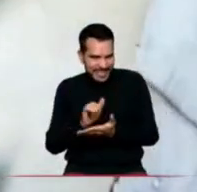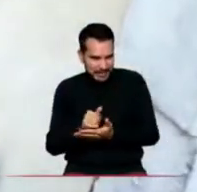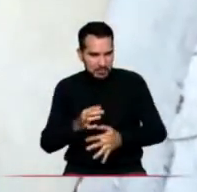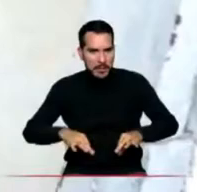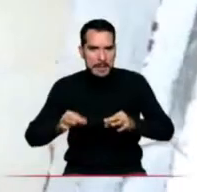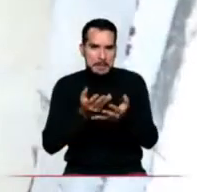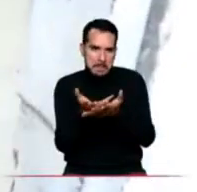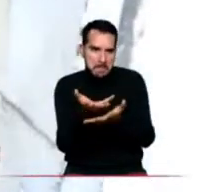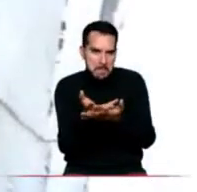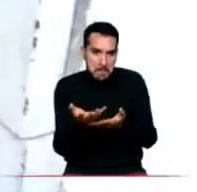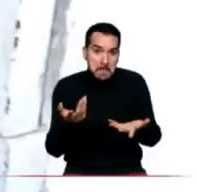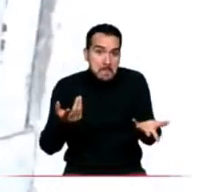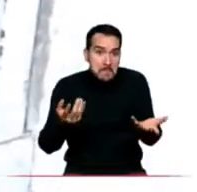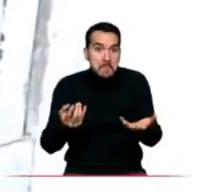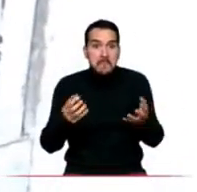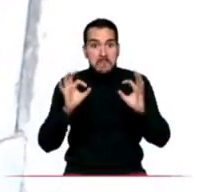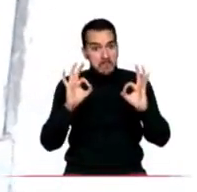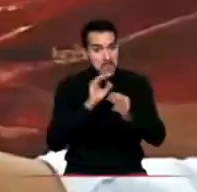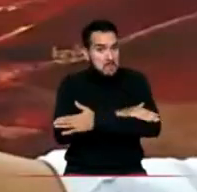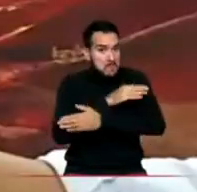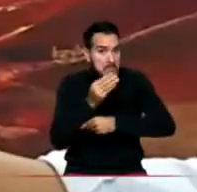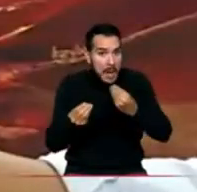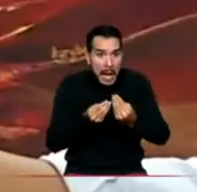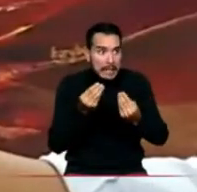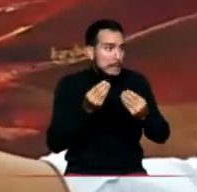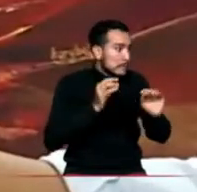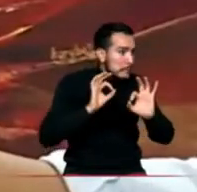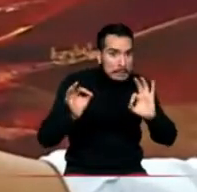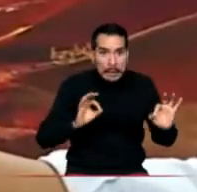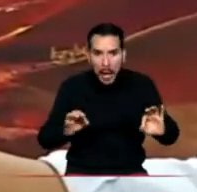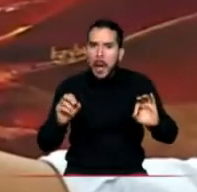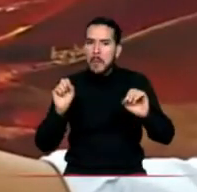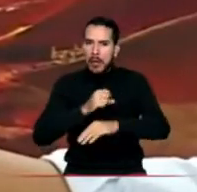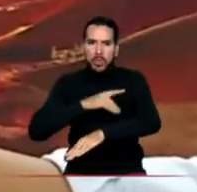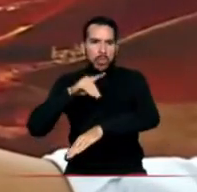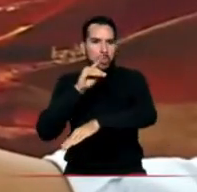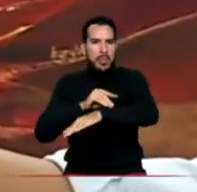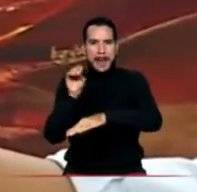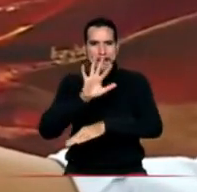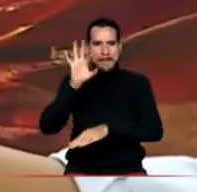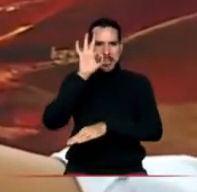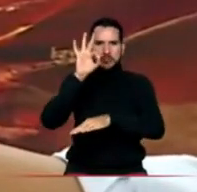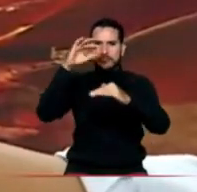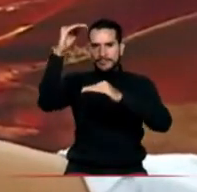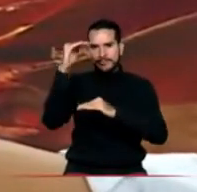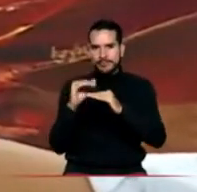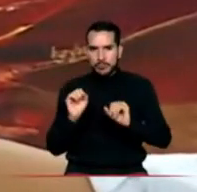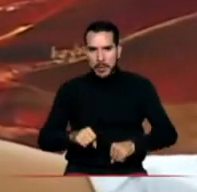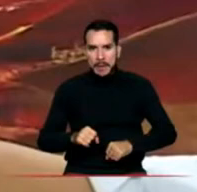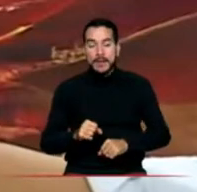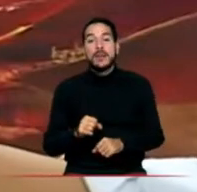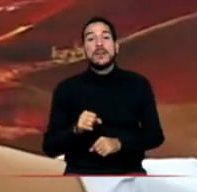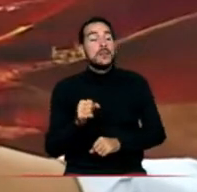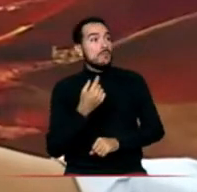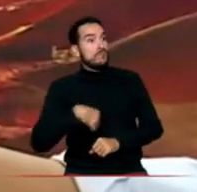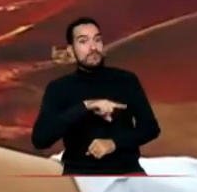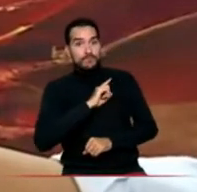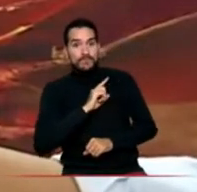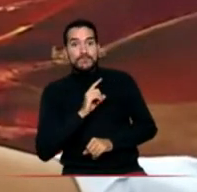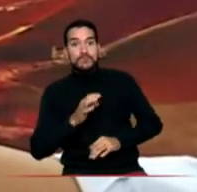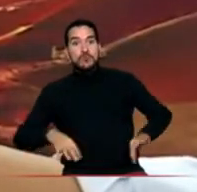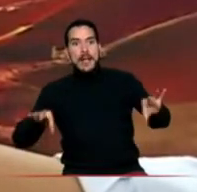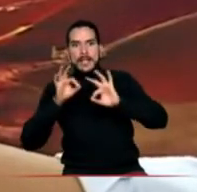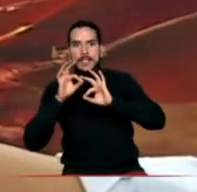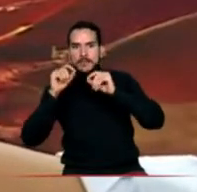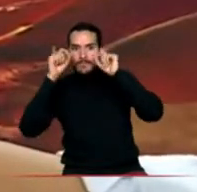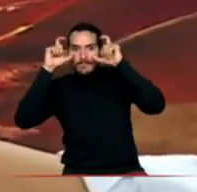ayudar a disminuir las cifras del virus. Que debemos consultar a tiempo, que tenemos que estar atentos con los sangrados o los signos de